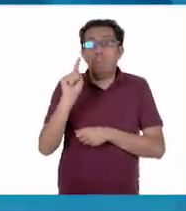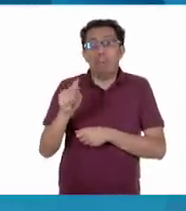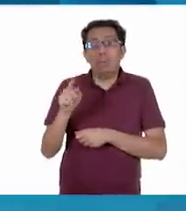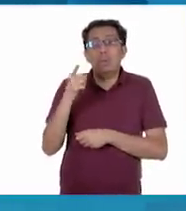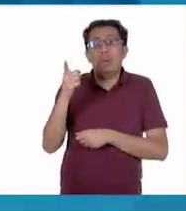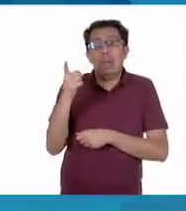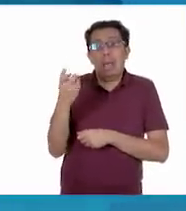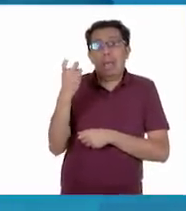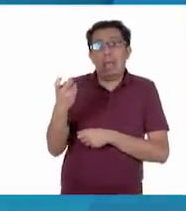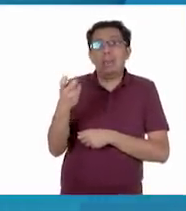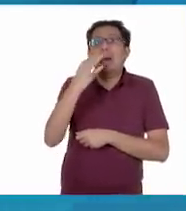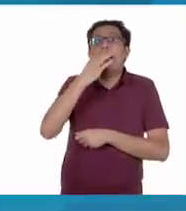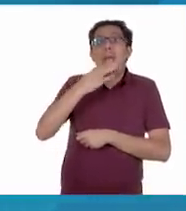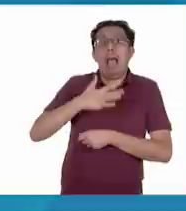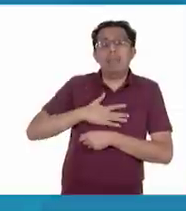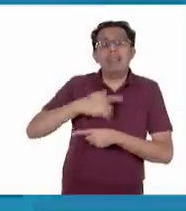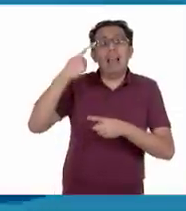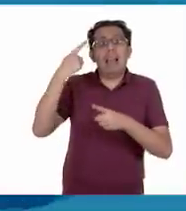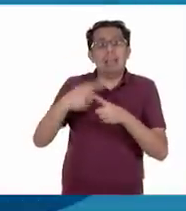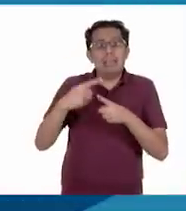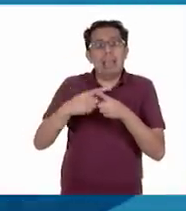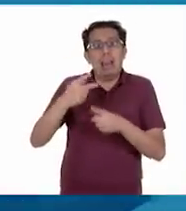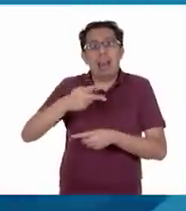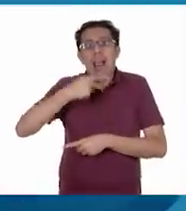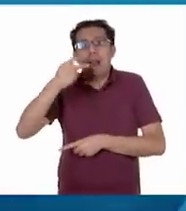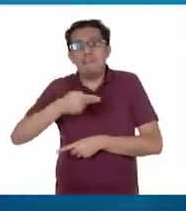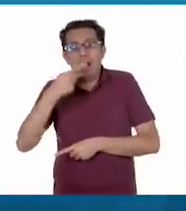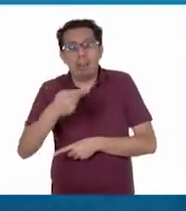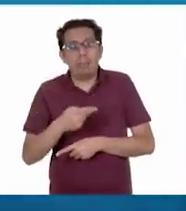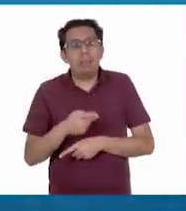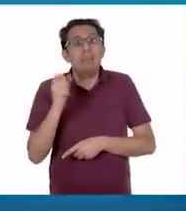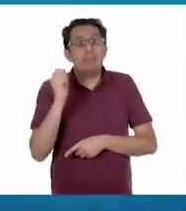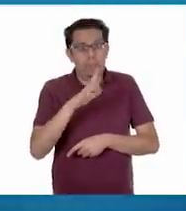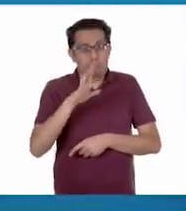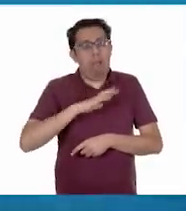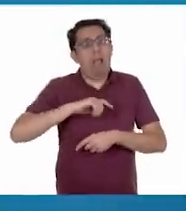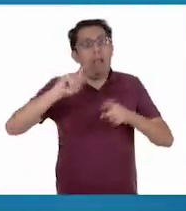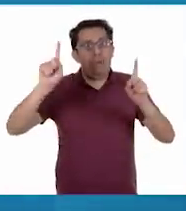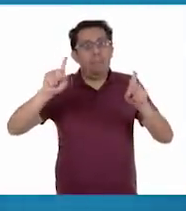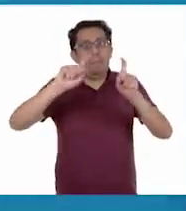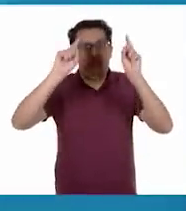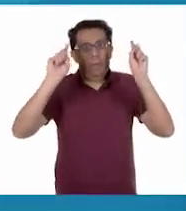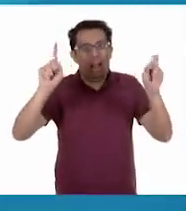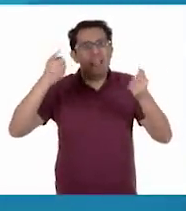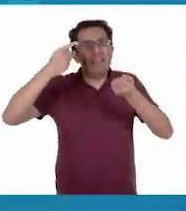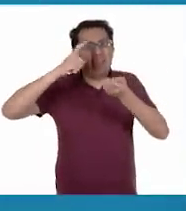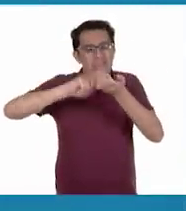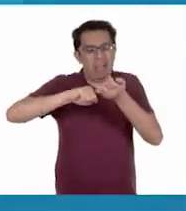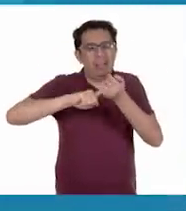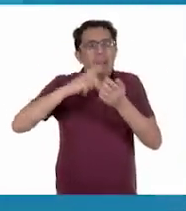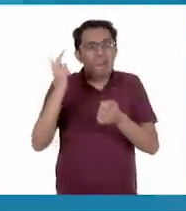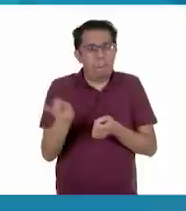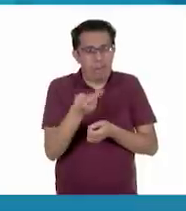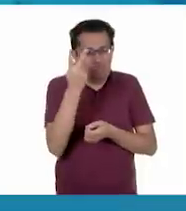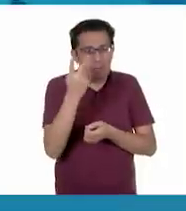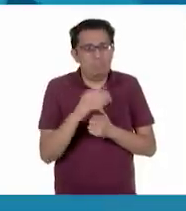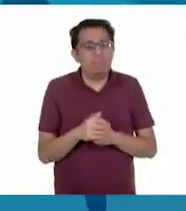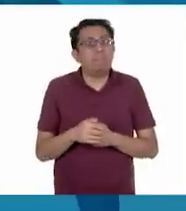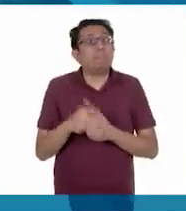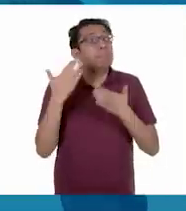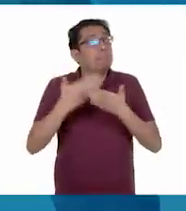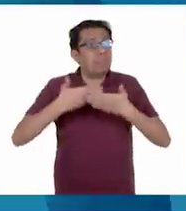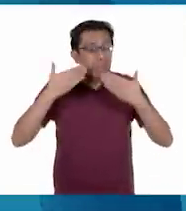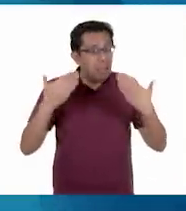una de ellas va a hablar, así como los signos de interrogación en la pregunta que realiza la entrevistadora. Pero